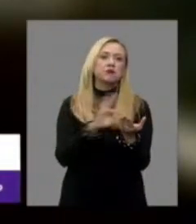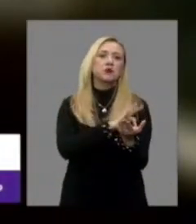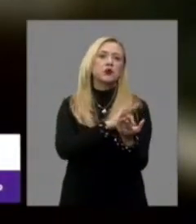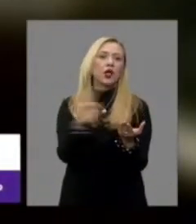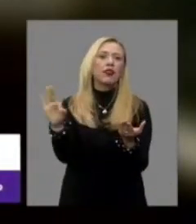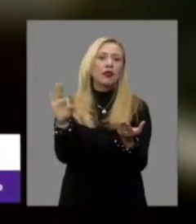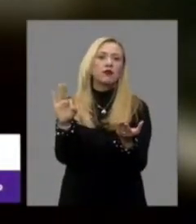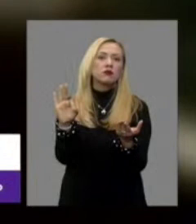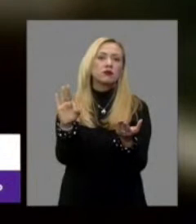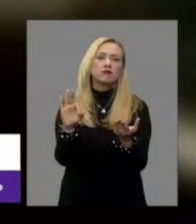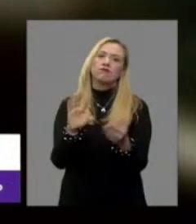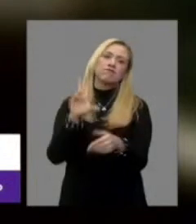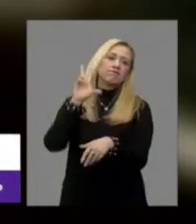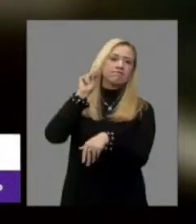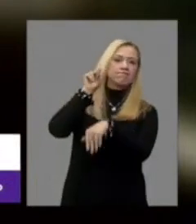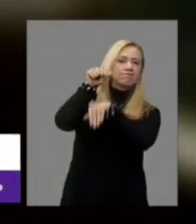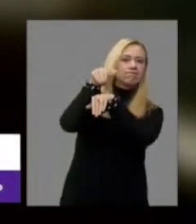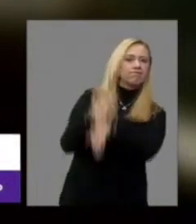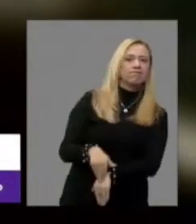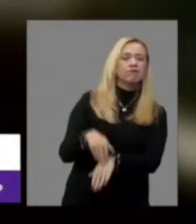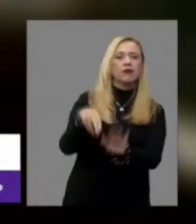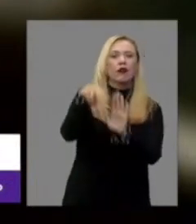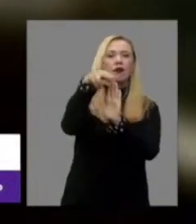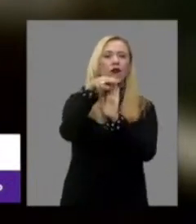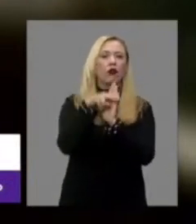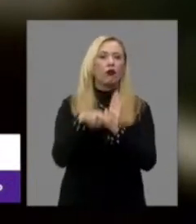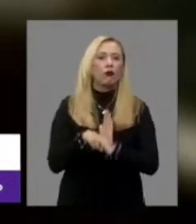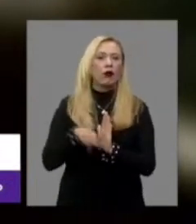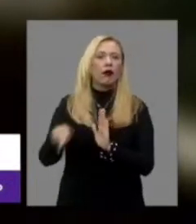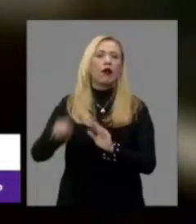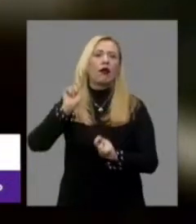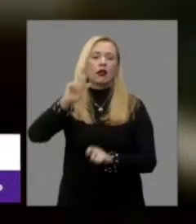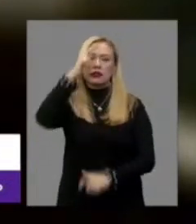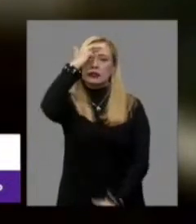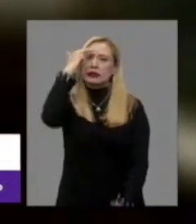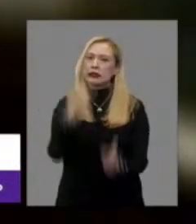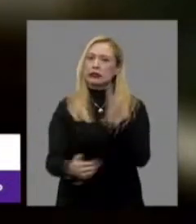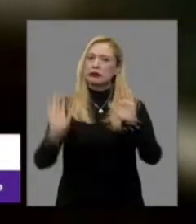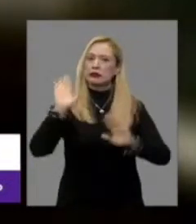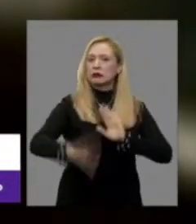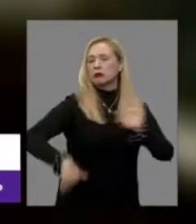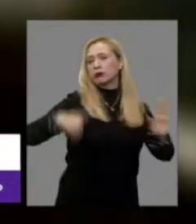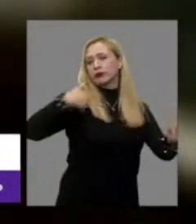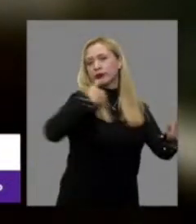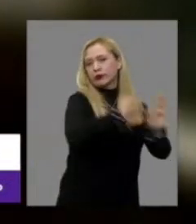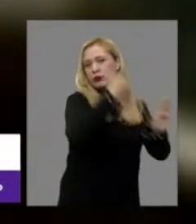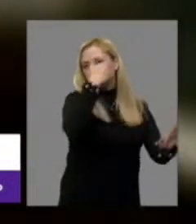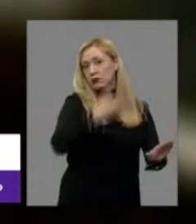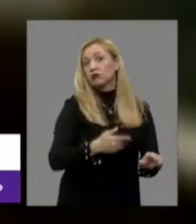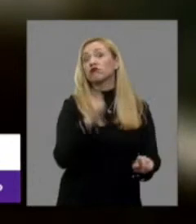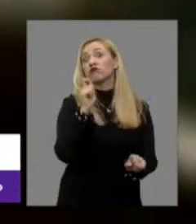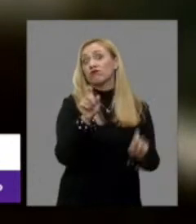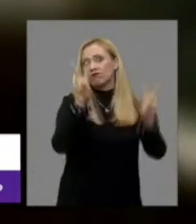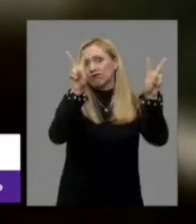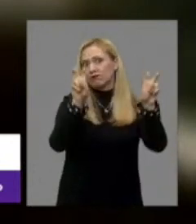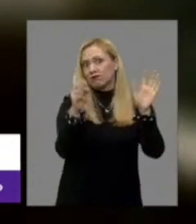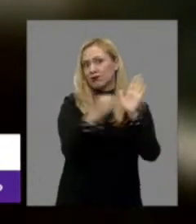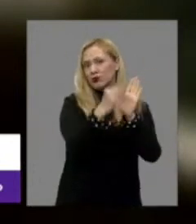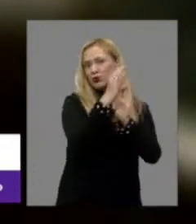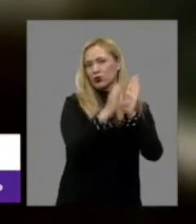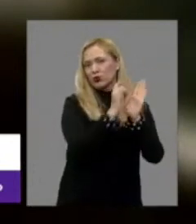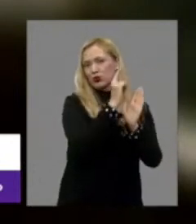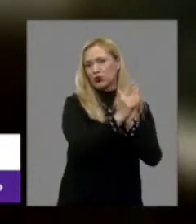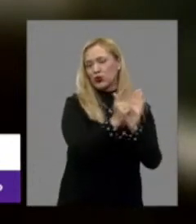posibilidad de inaplicar las normas generales que consideren que resulten contrarias al texto